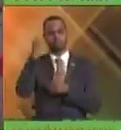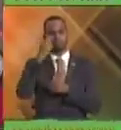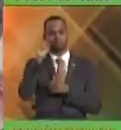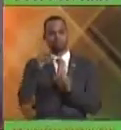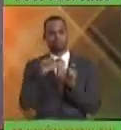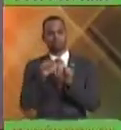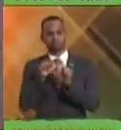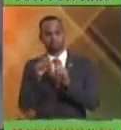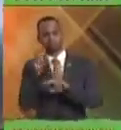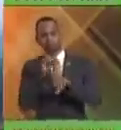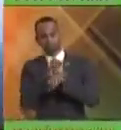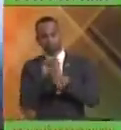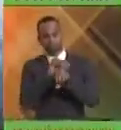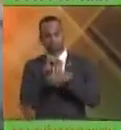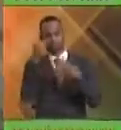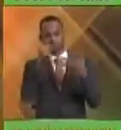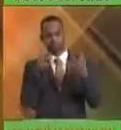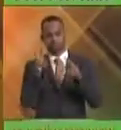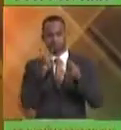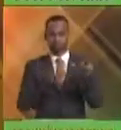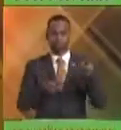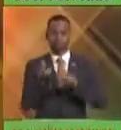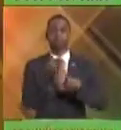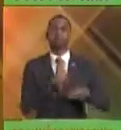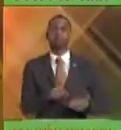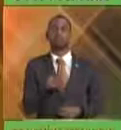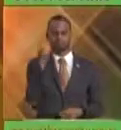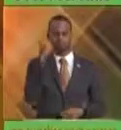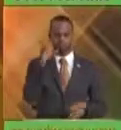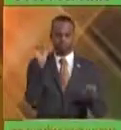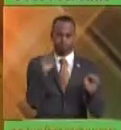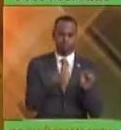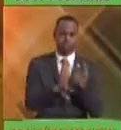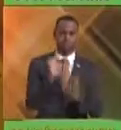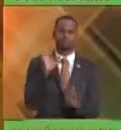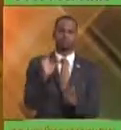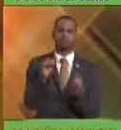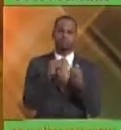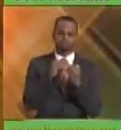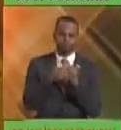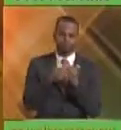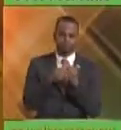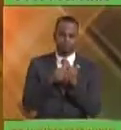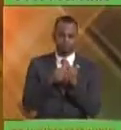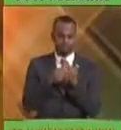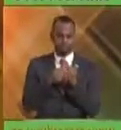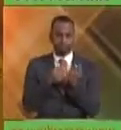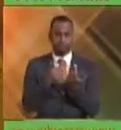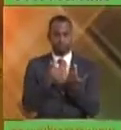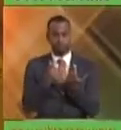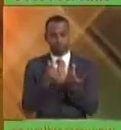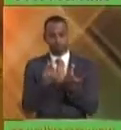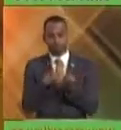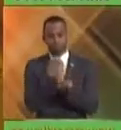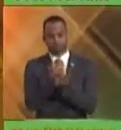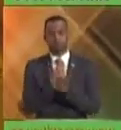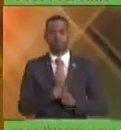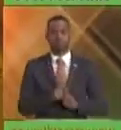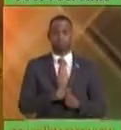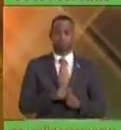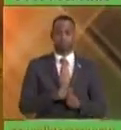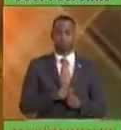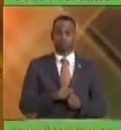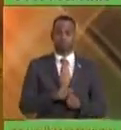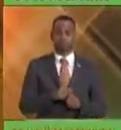recomendaciones científicas más modernas más avanzadas para poder detectar y ser más preciso en la detección qué sucede que cuando una persona